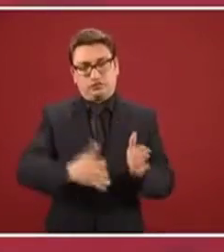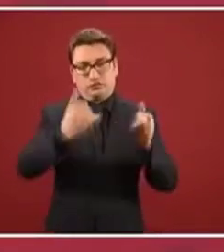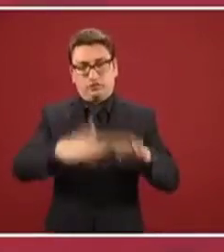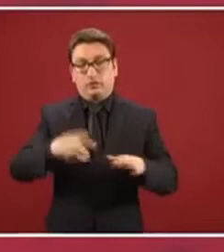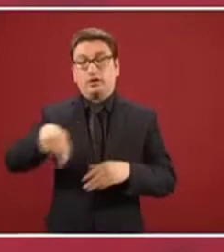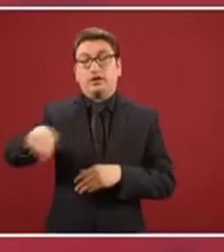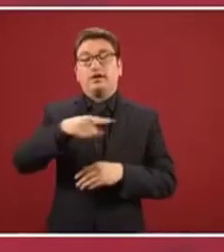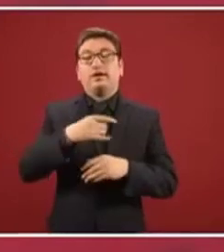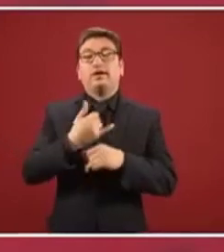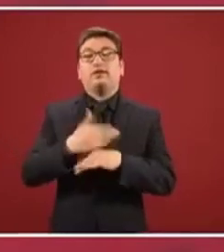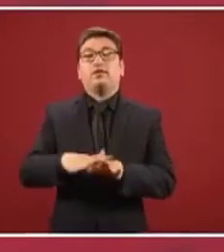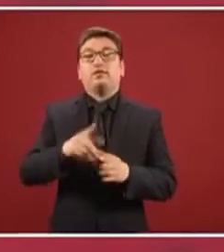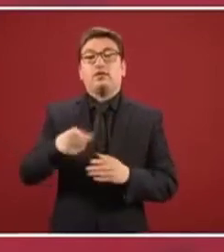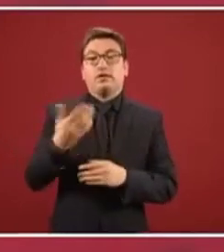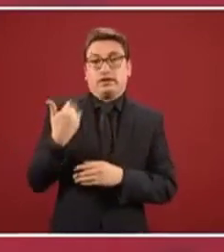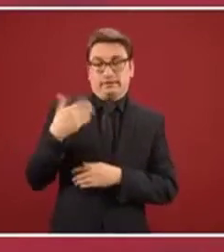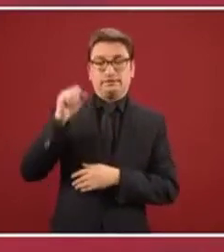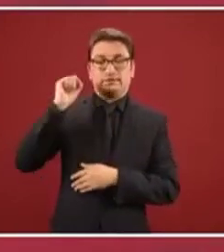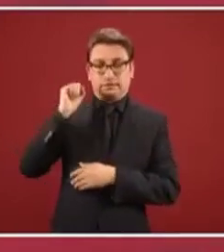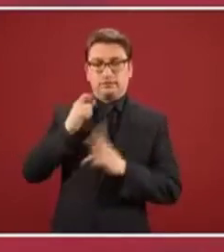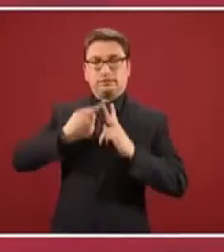dices efectivamente se inició el fin de semana.